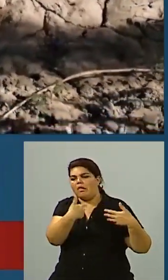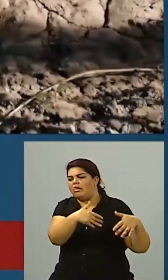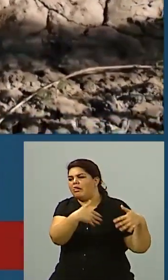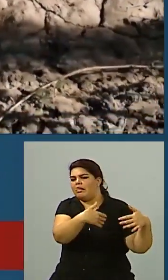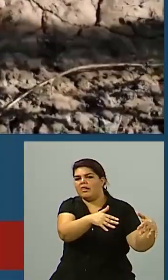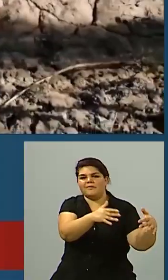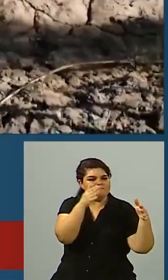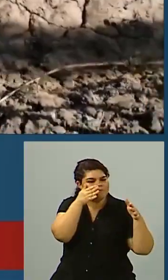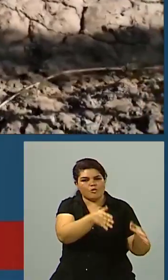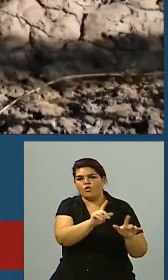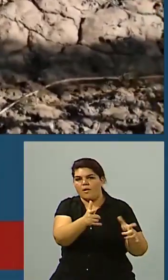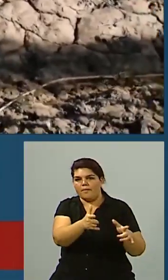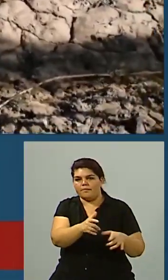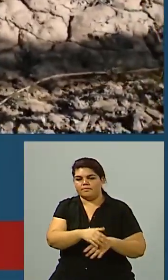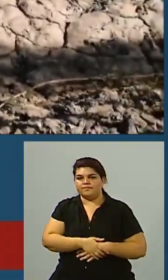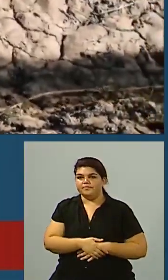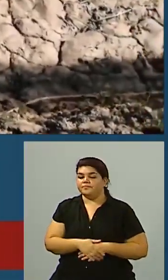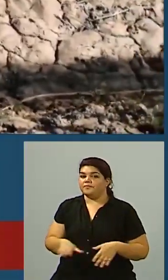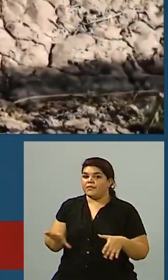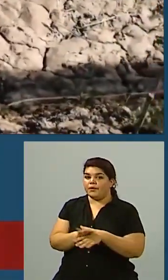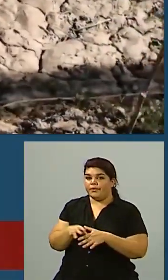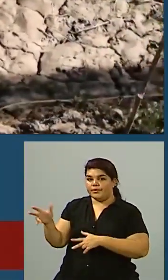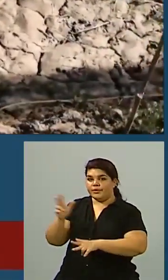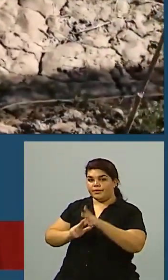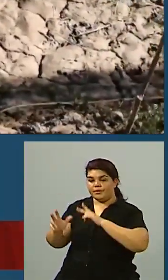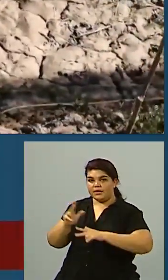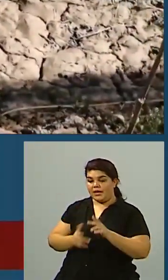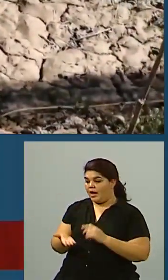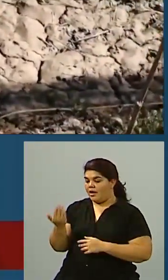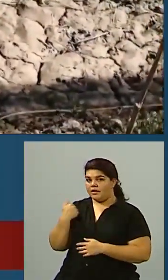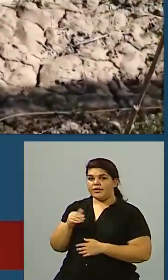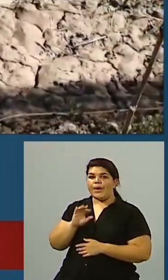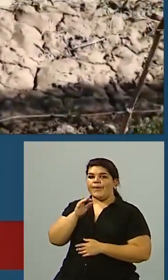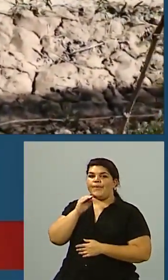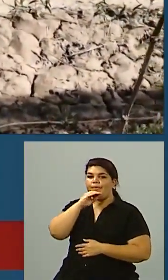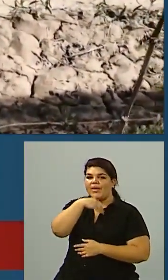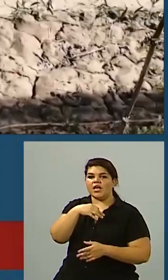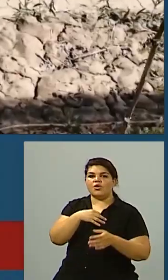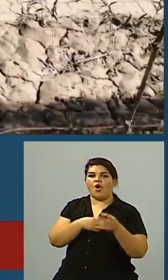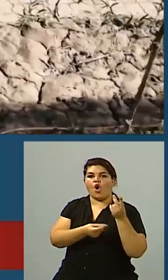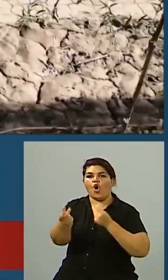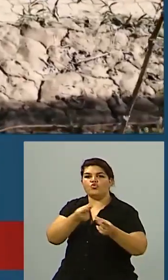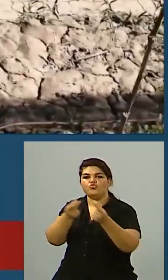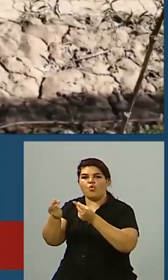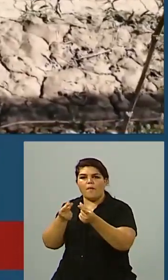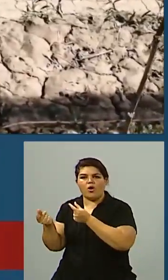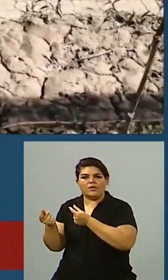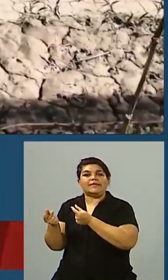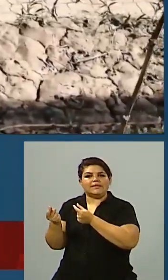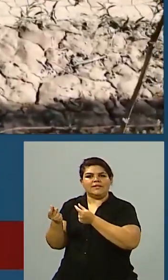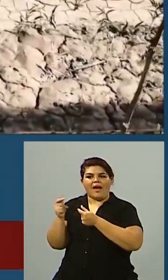como usted lo hacía recién, de la caída en el consumo del vino, uno está hablando tal vez de litros, ¿no? Pero